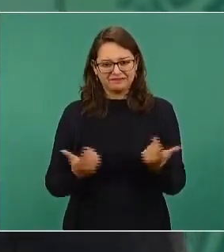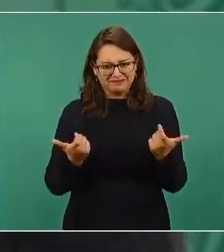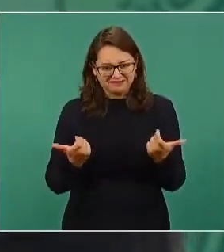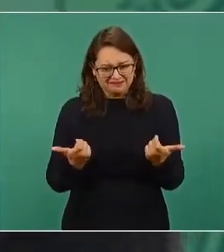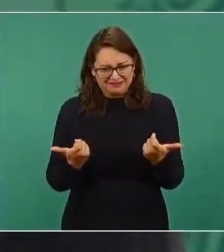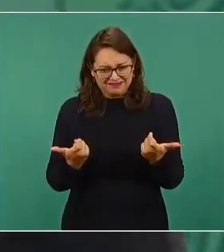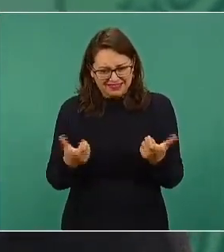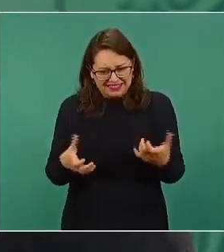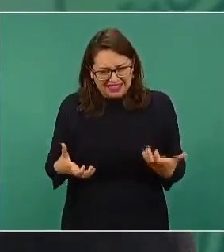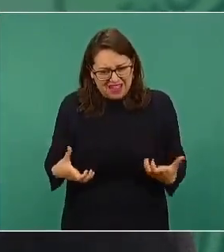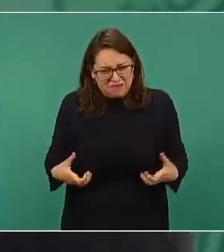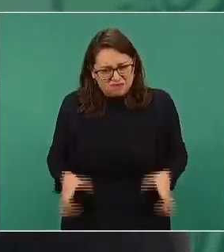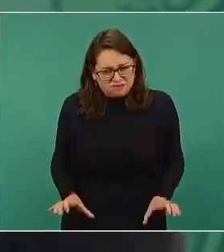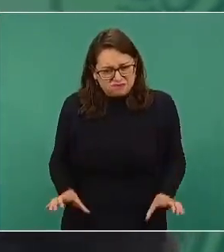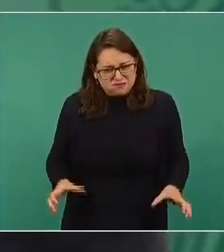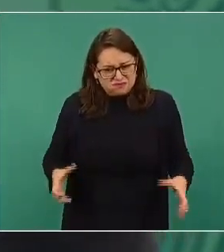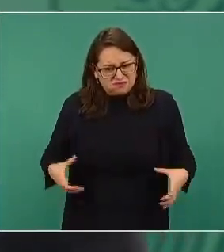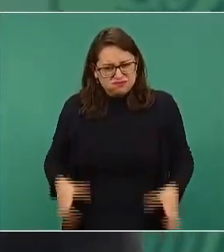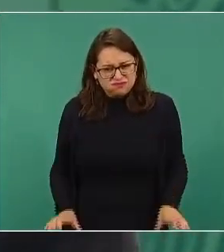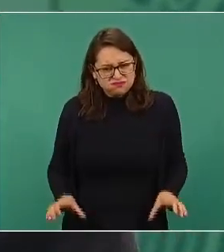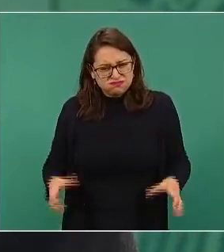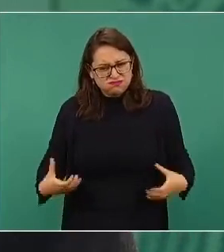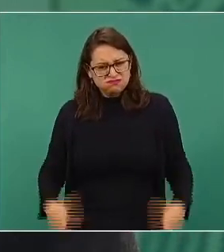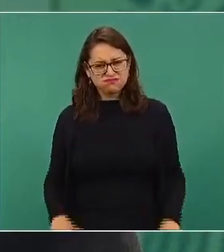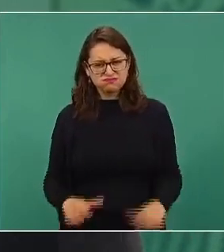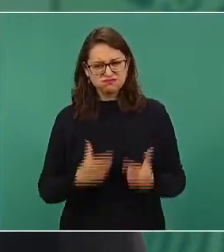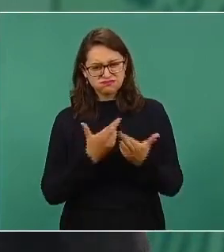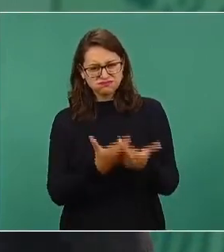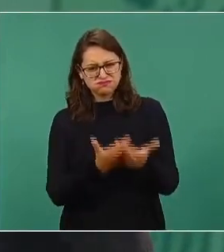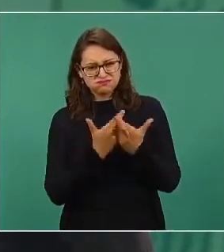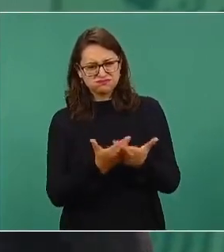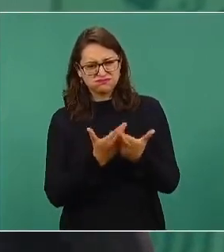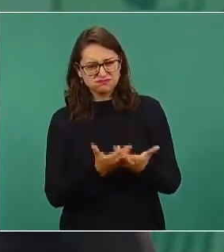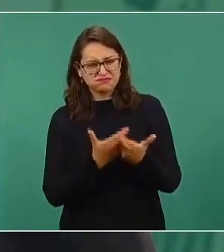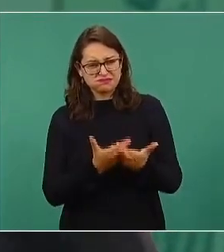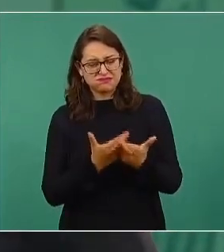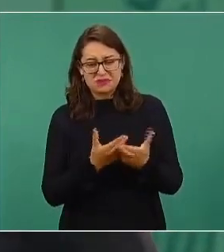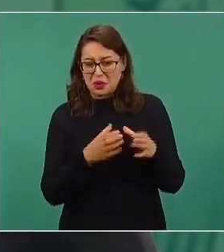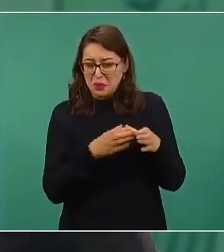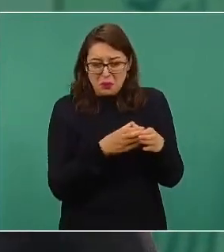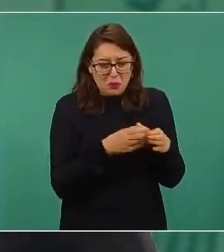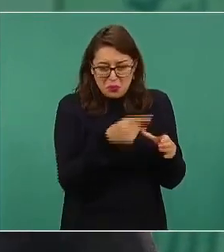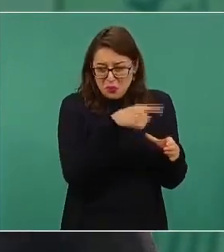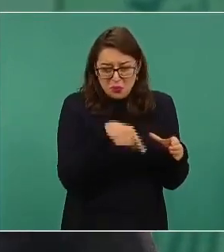acumular tanto dinero en pocas manos.